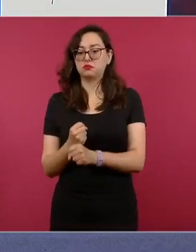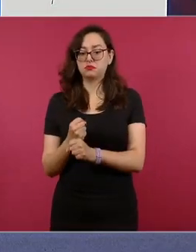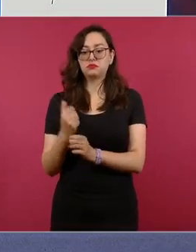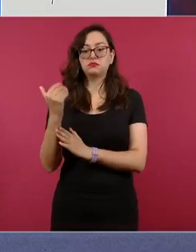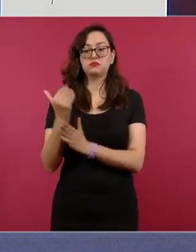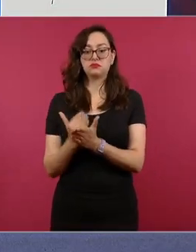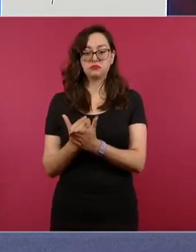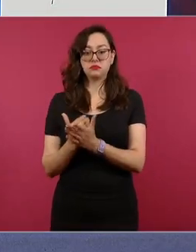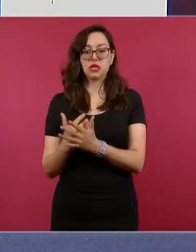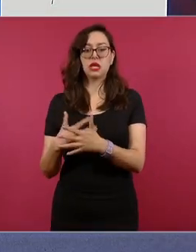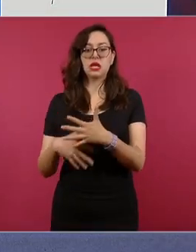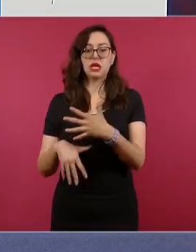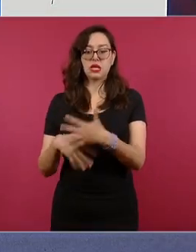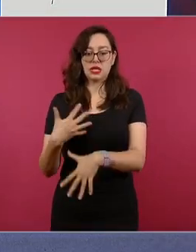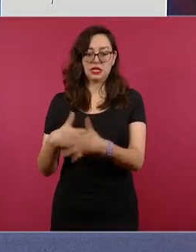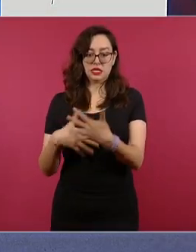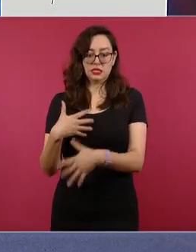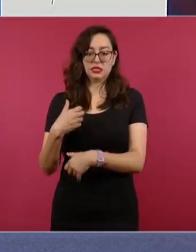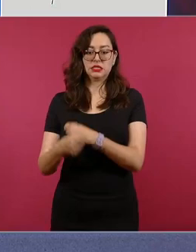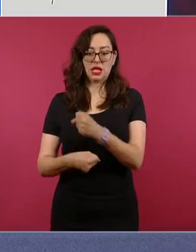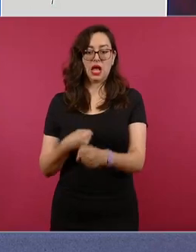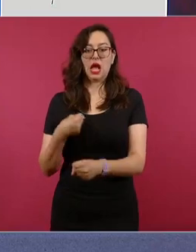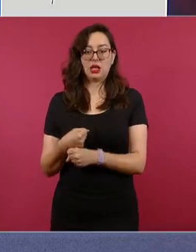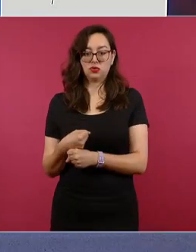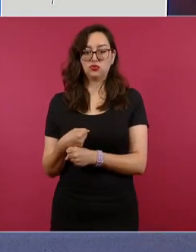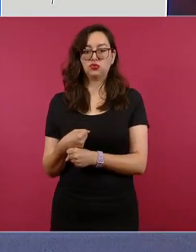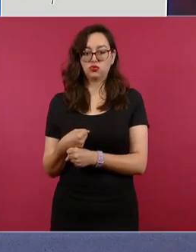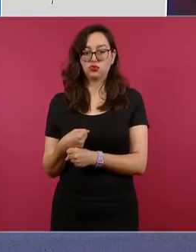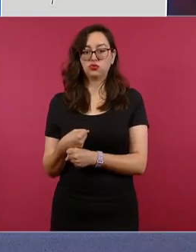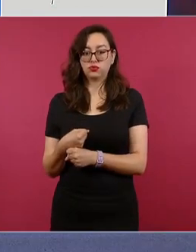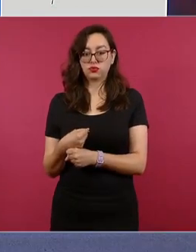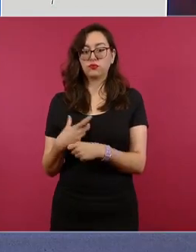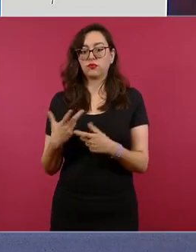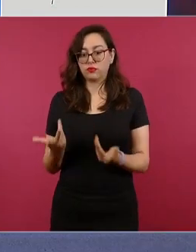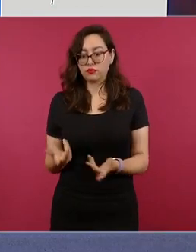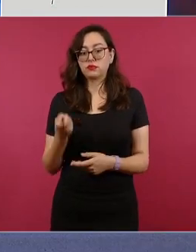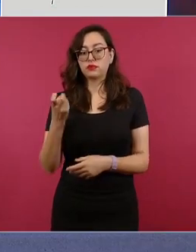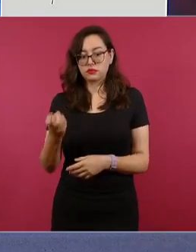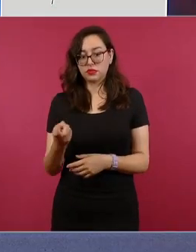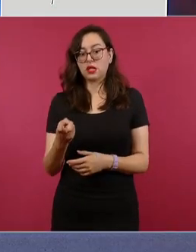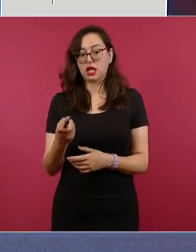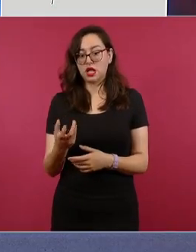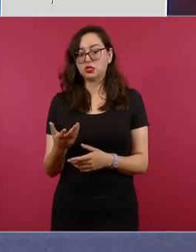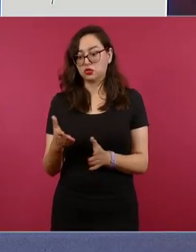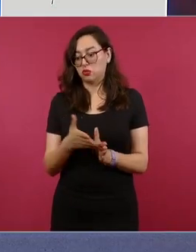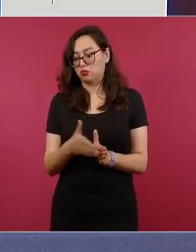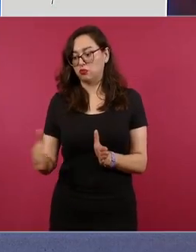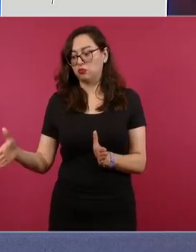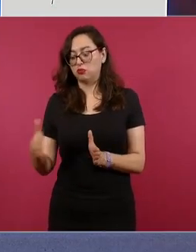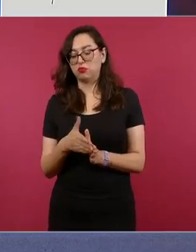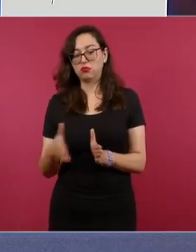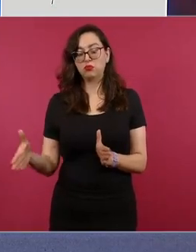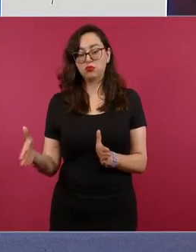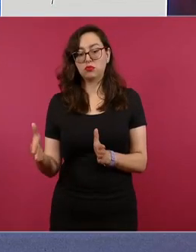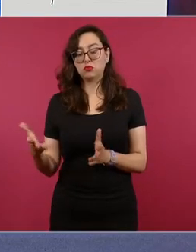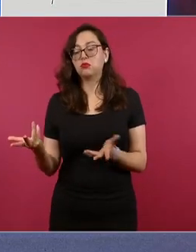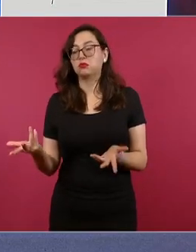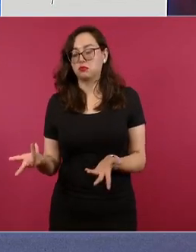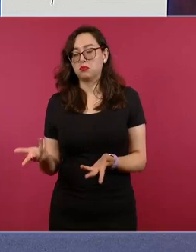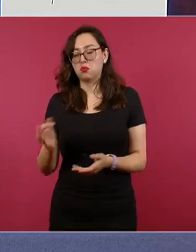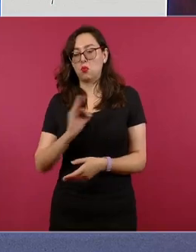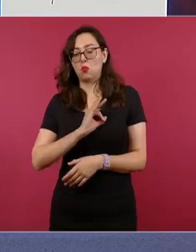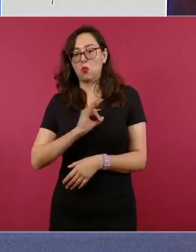llegar a mil semanas en 2030. Estos son actualmente los requisitos para poderte jubilar, porque en el 97